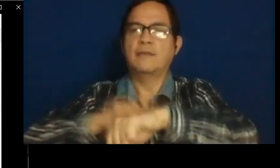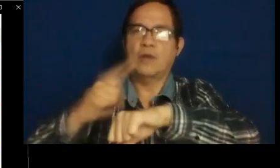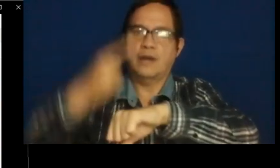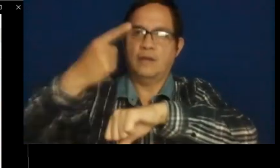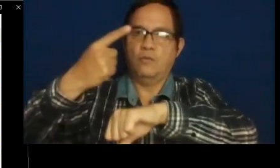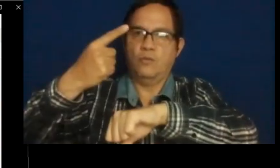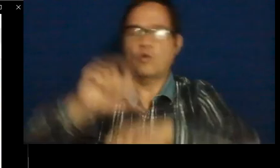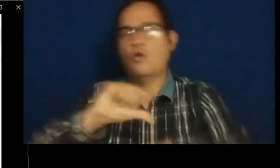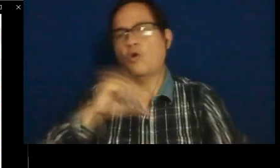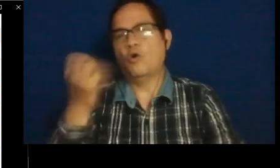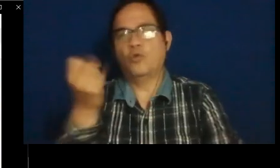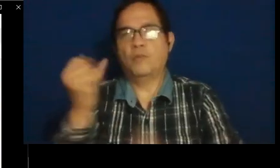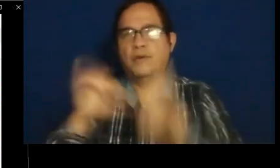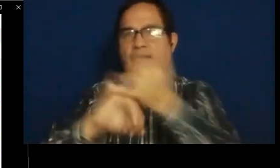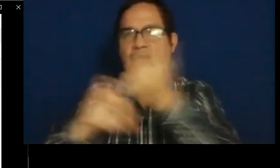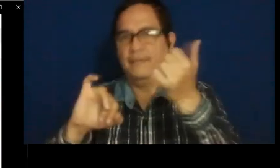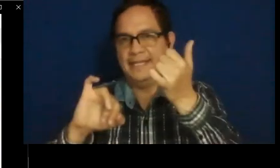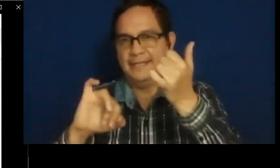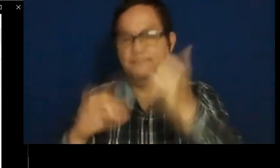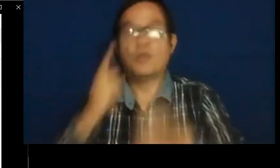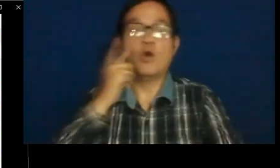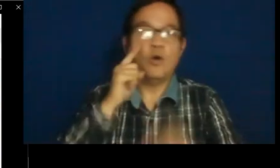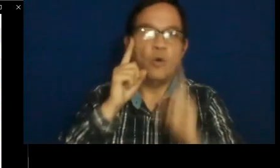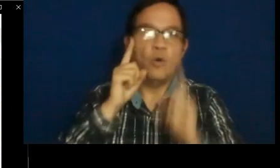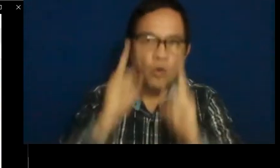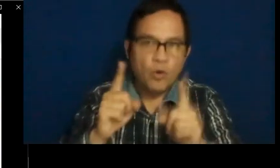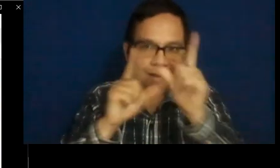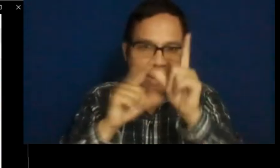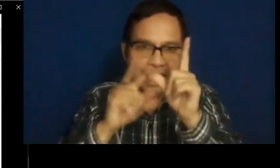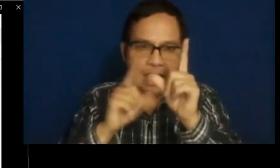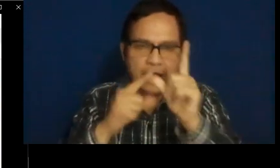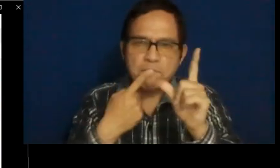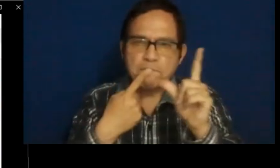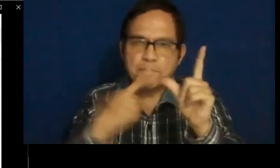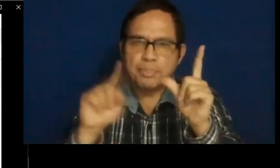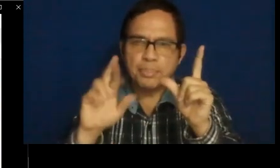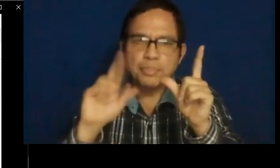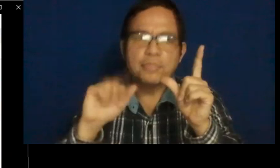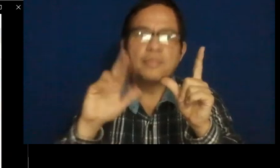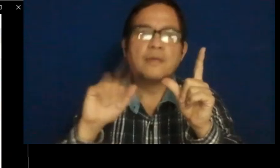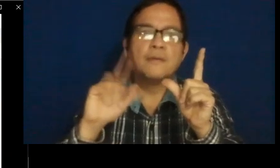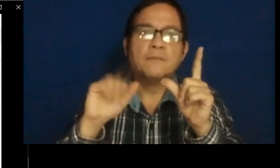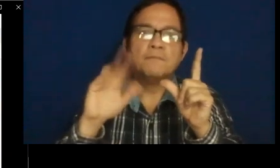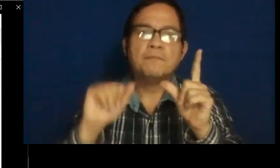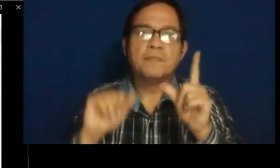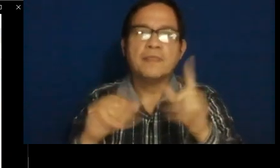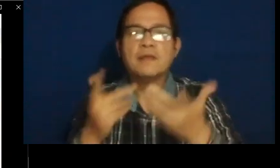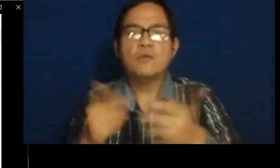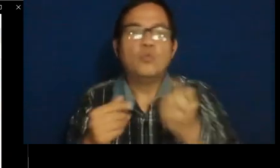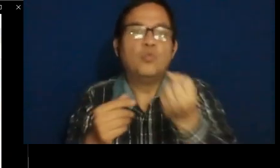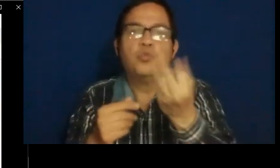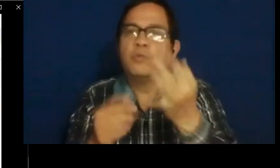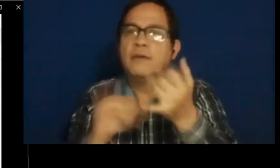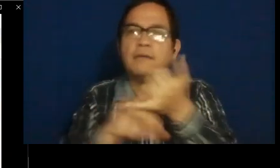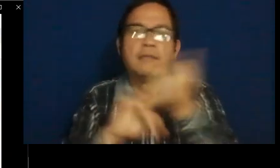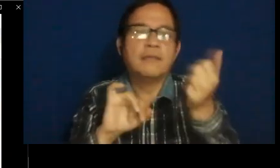término independiente. Ojo por favor con estas letras que parecen un poquito raras. Entonces tenemos aquí un término independiente, o sea un número que